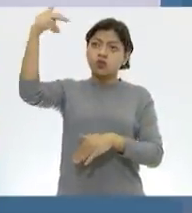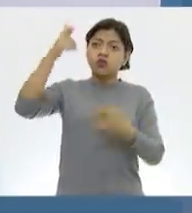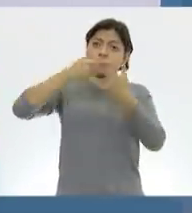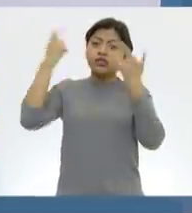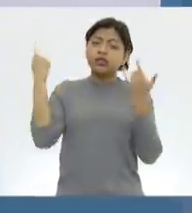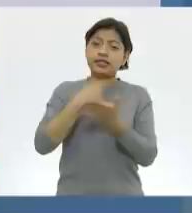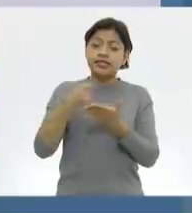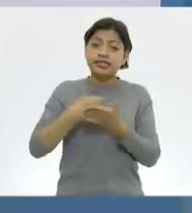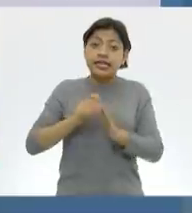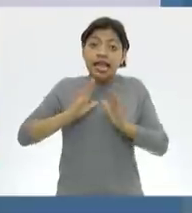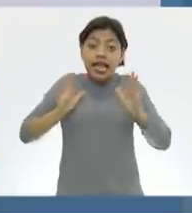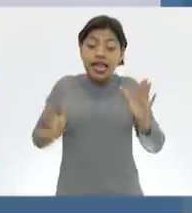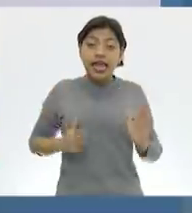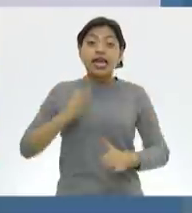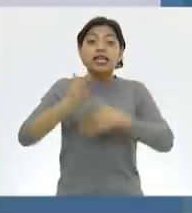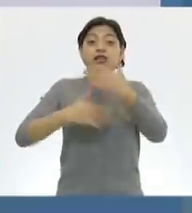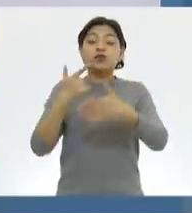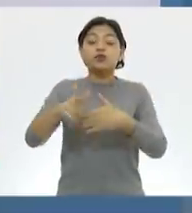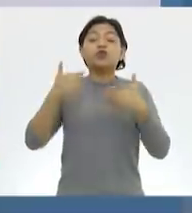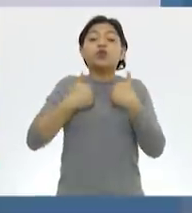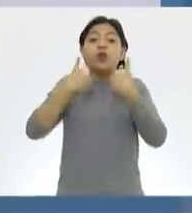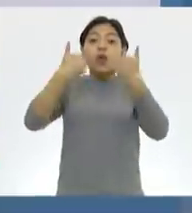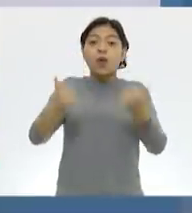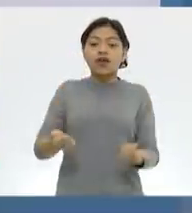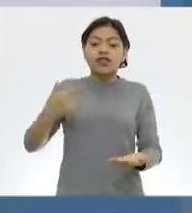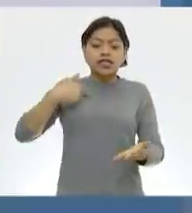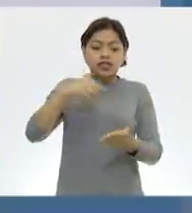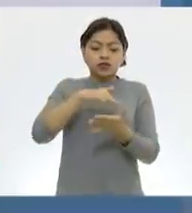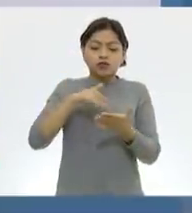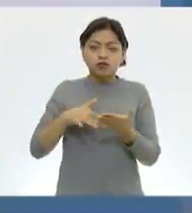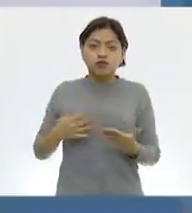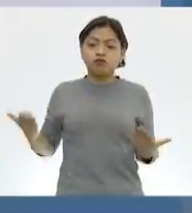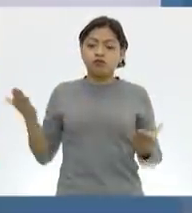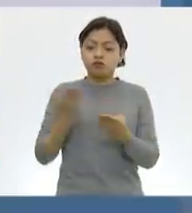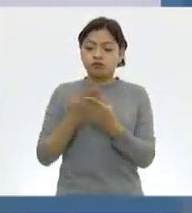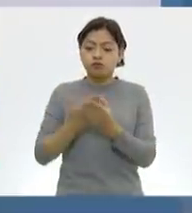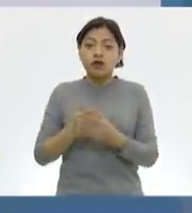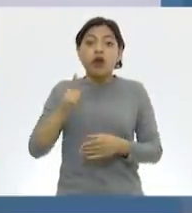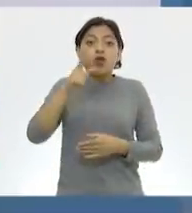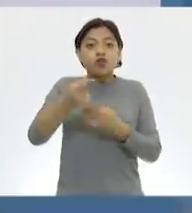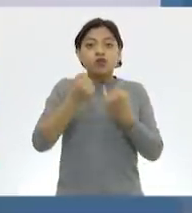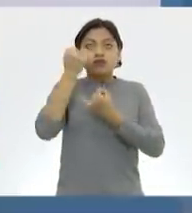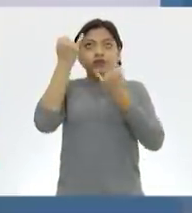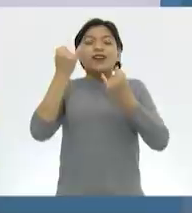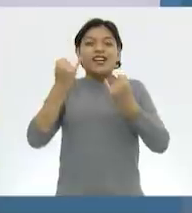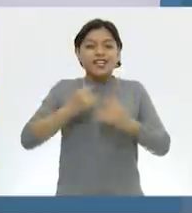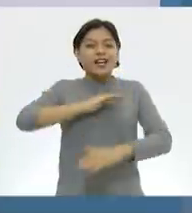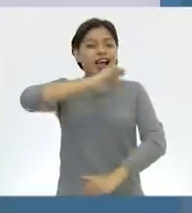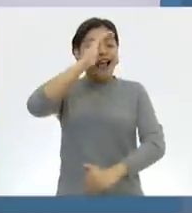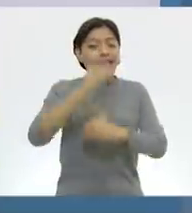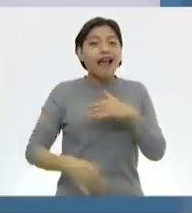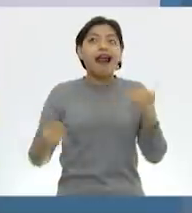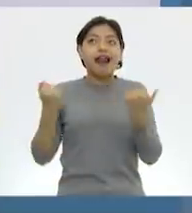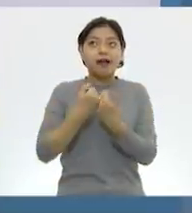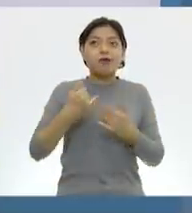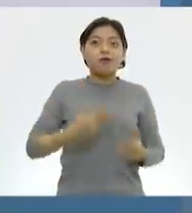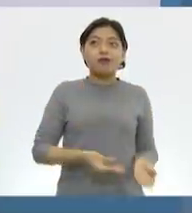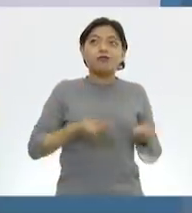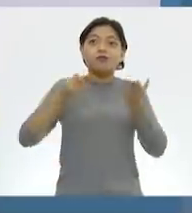y poco a poco vas notando cómo toma forma tu texto, te ilusiona la idea de concluirlo y de que los demás lo